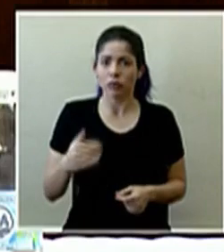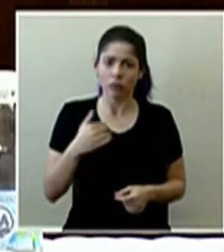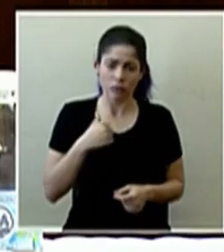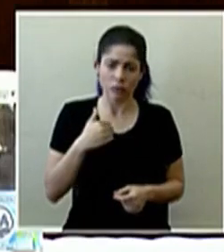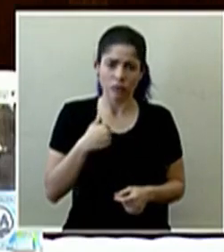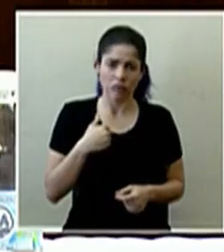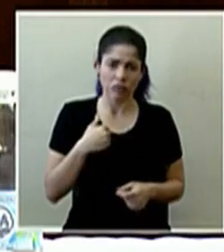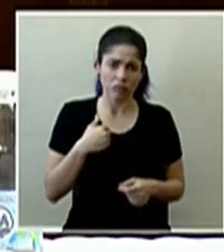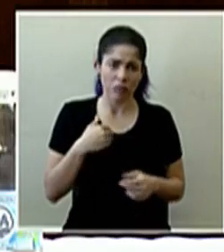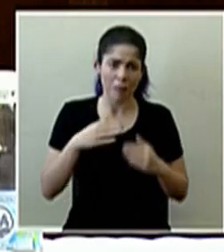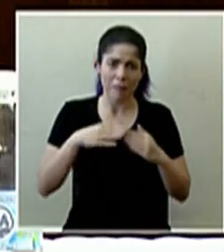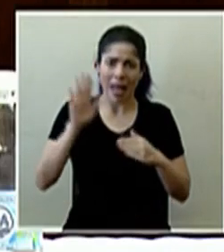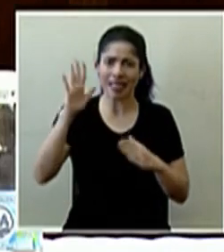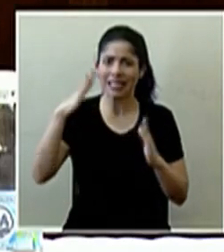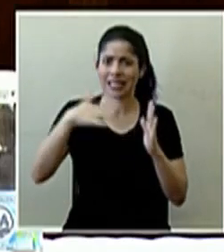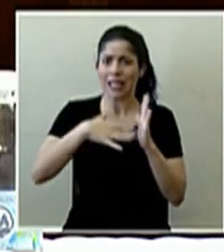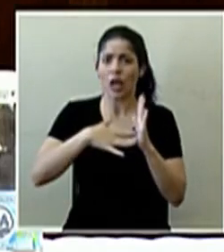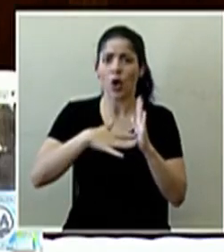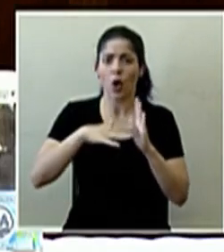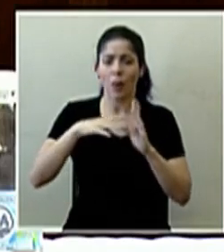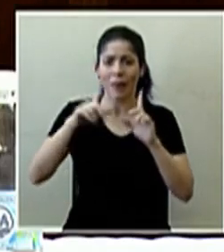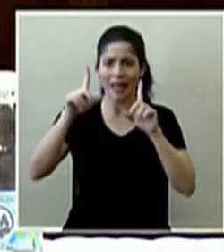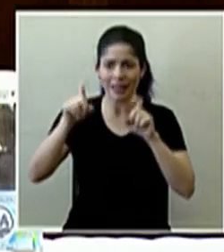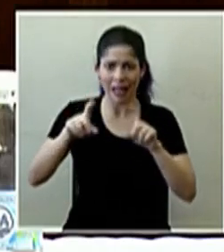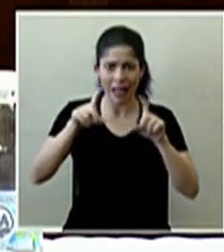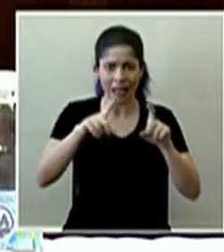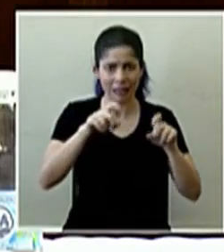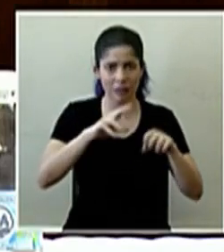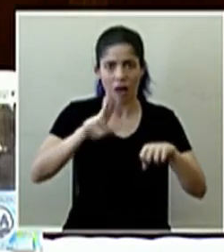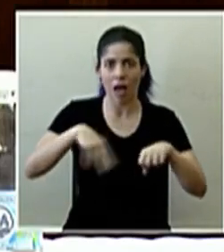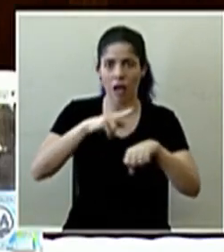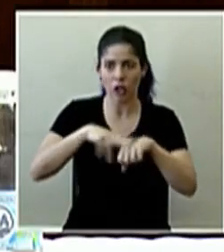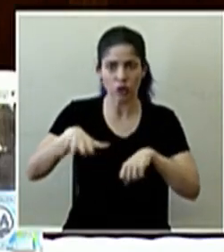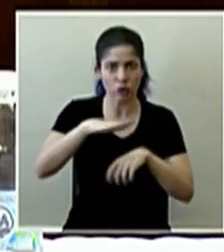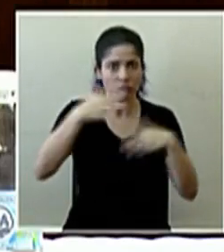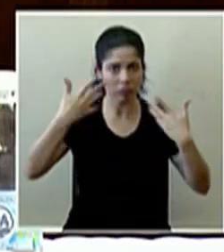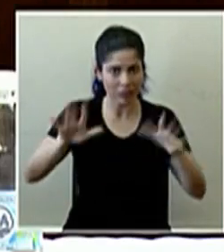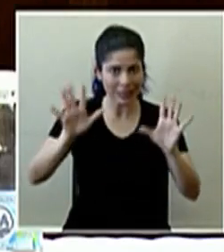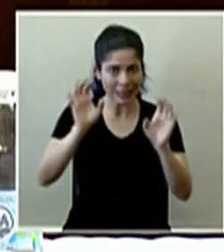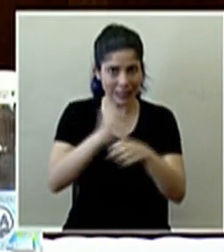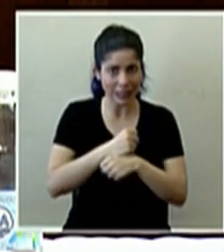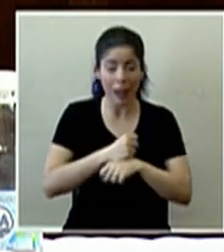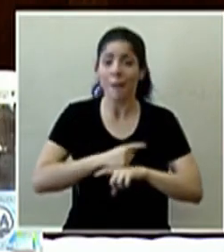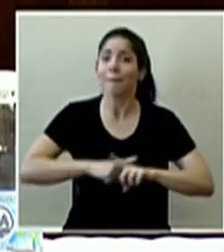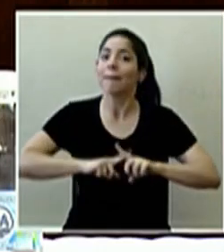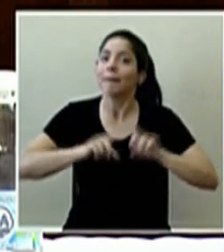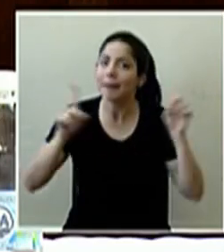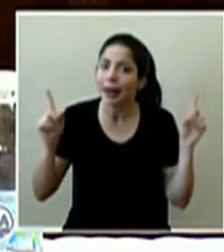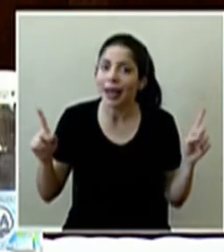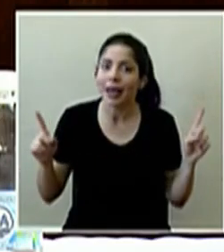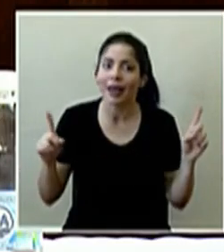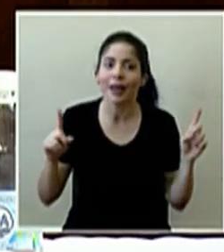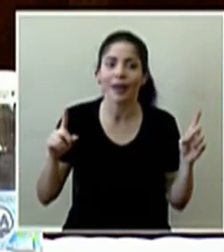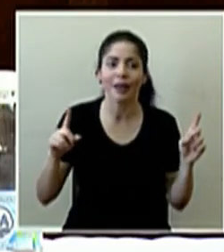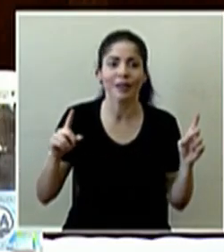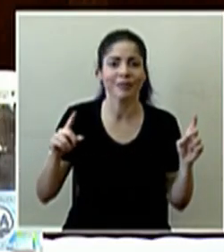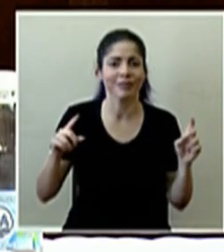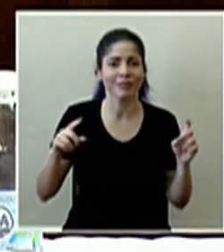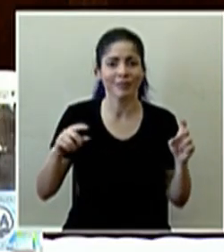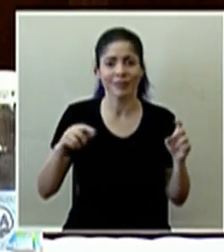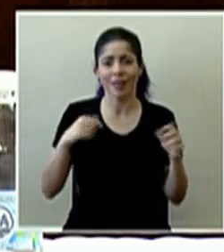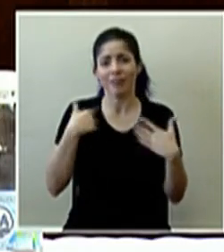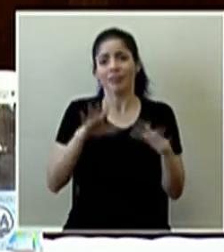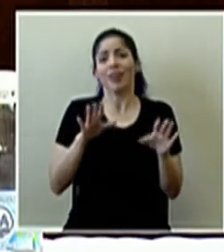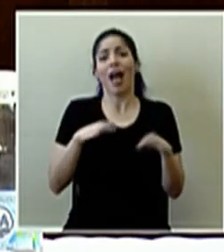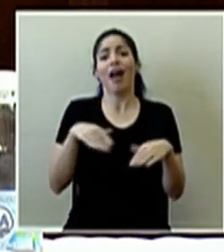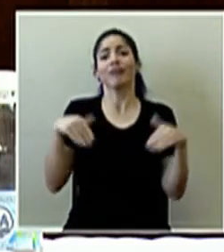tenemos más de 5,000 test hechos a nivel nacional, pero no estamos todavía, no nos quedamos